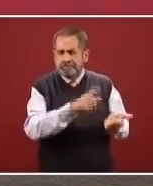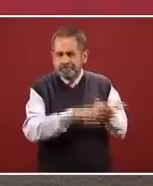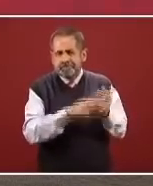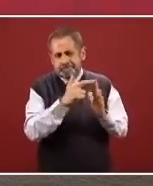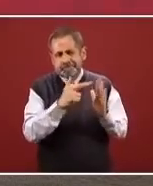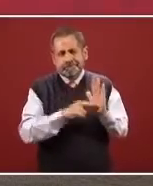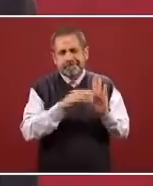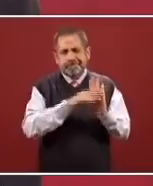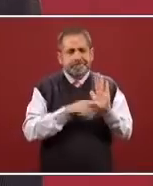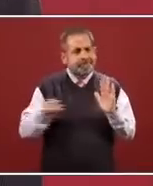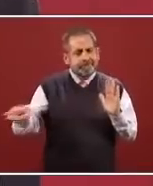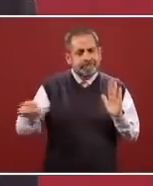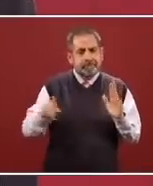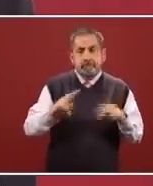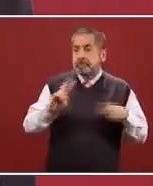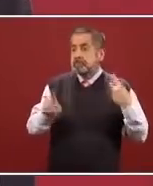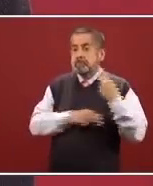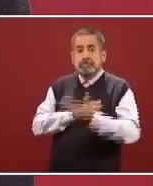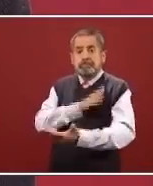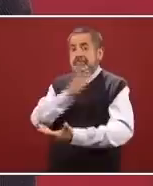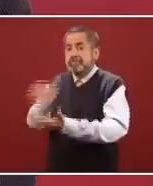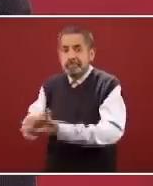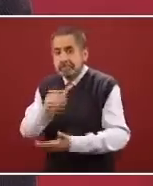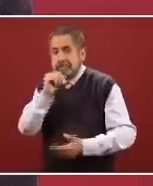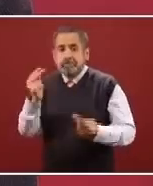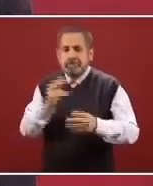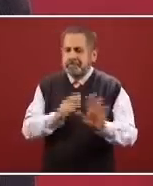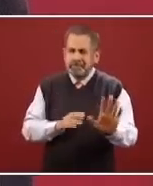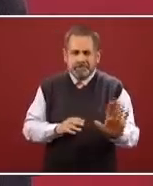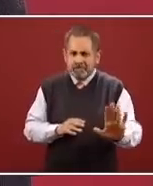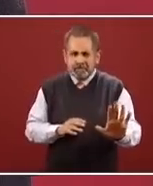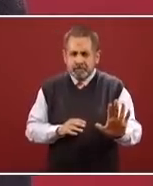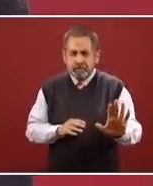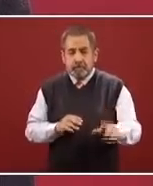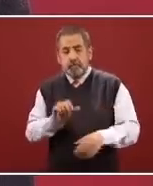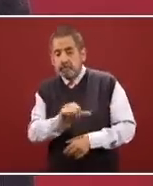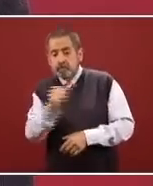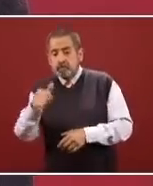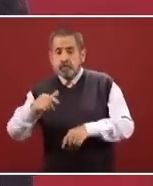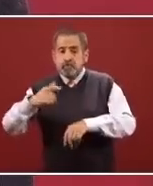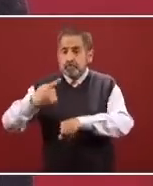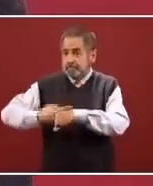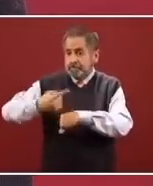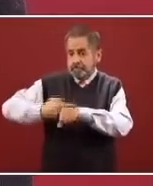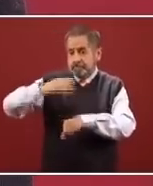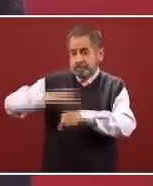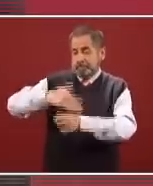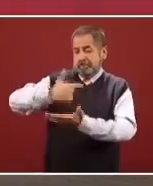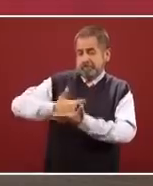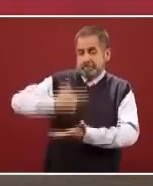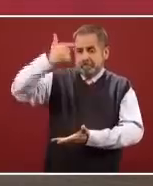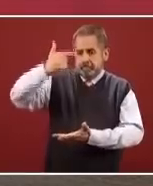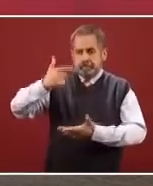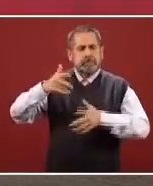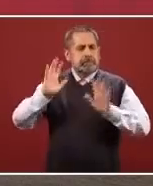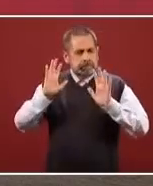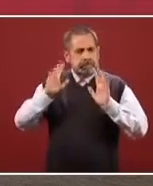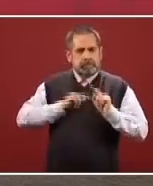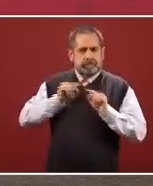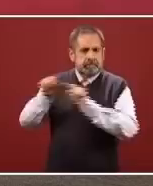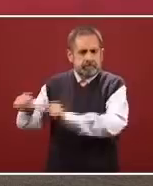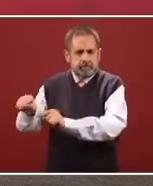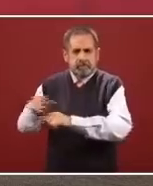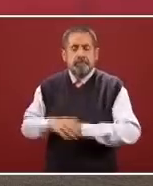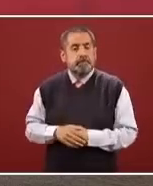lineamientos y dejen los hospitales de tercer nivel para la atención de pacientes graves. El personal médico y de